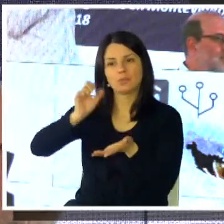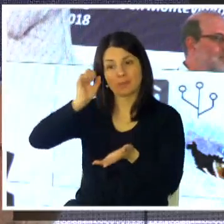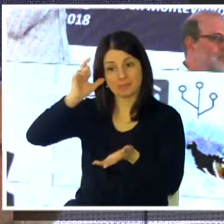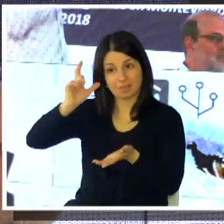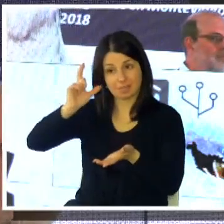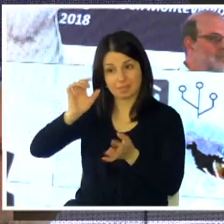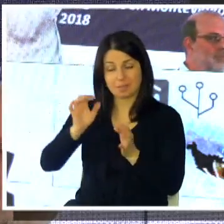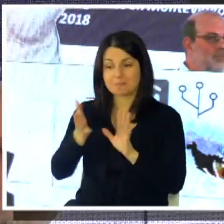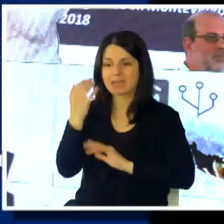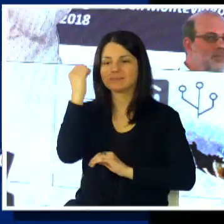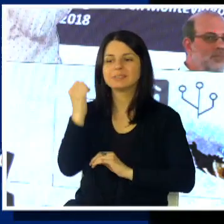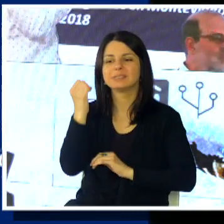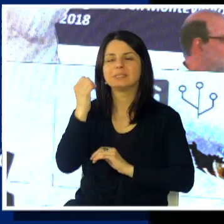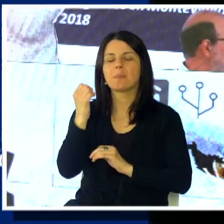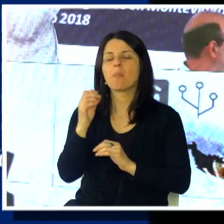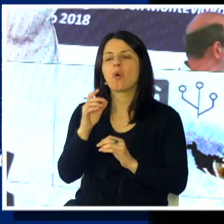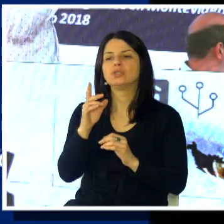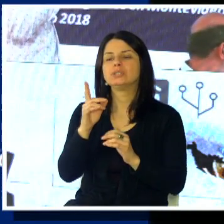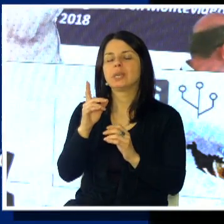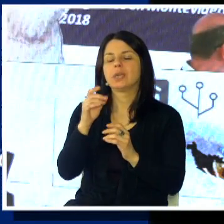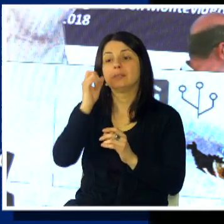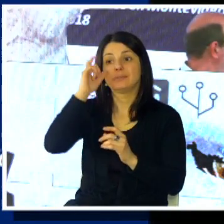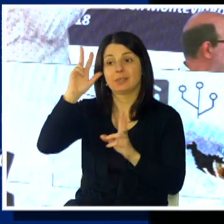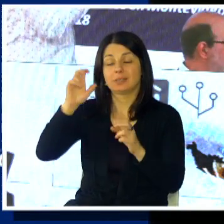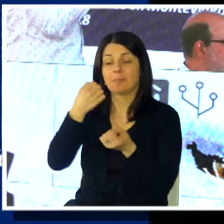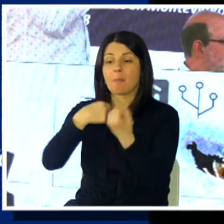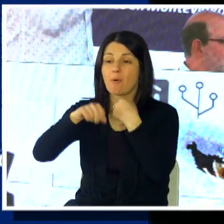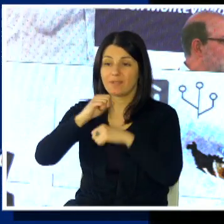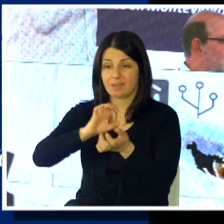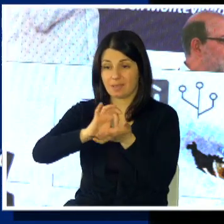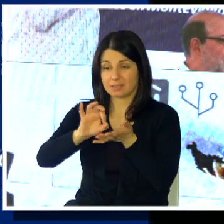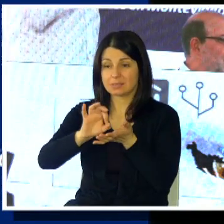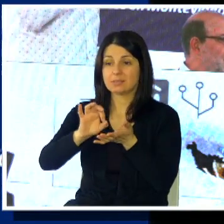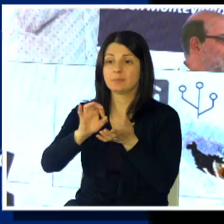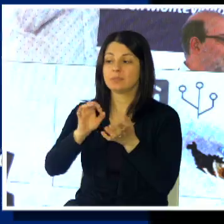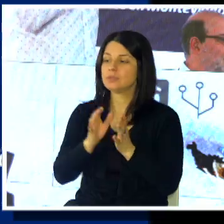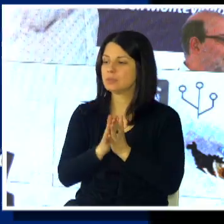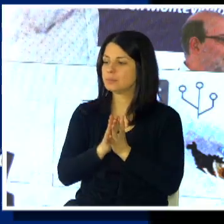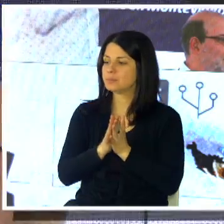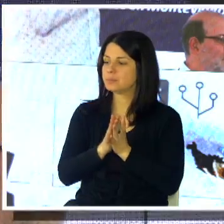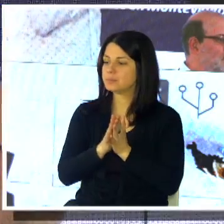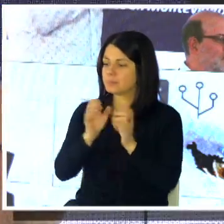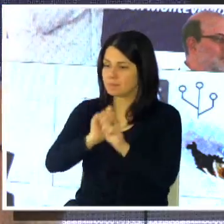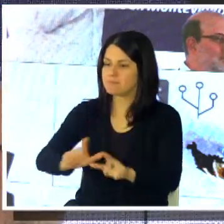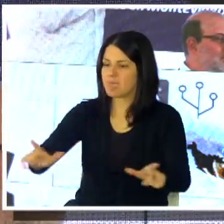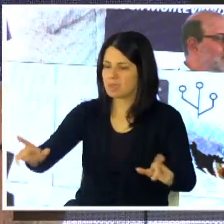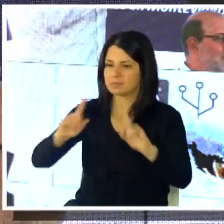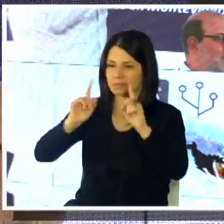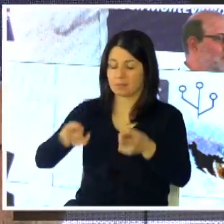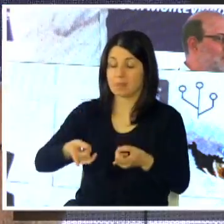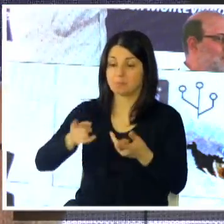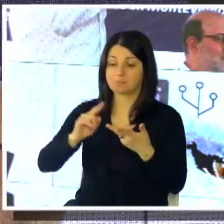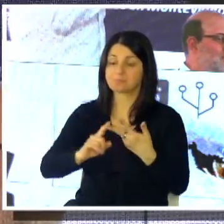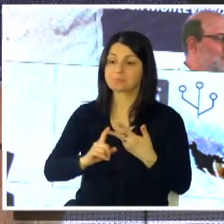particular transporte inteligente, con el Centro de Gestión de Movilidad, agua y saneamiento, limpieza. Y